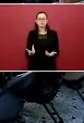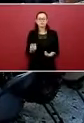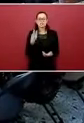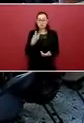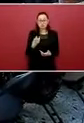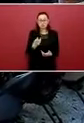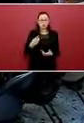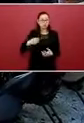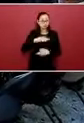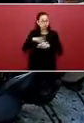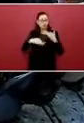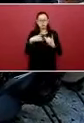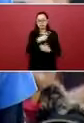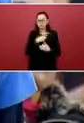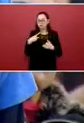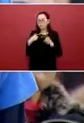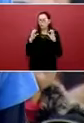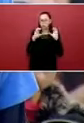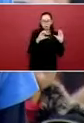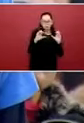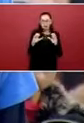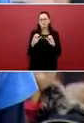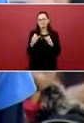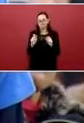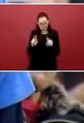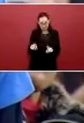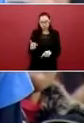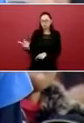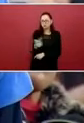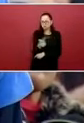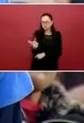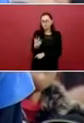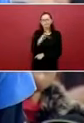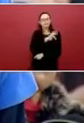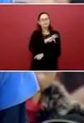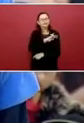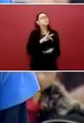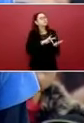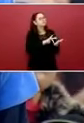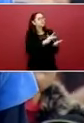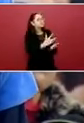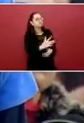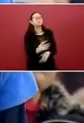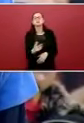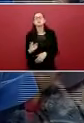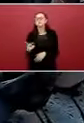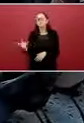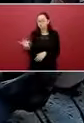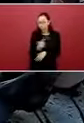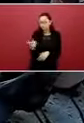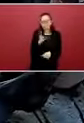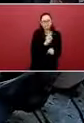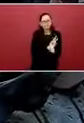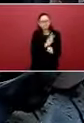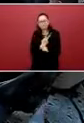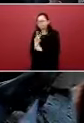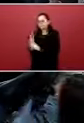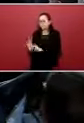como ustedes, y les felicito, para estar pendientes de que no haya